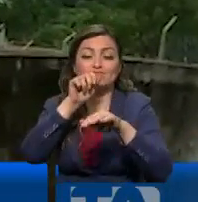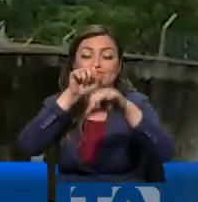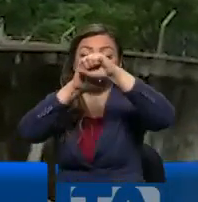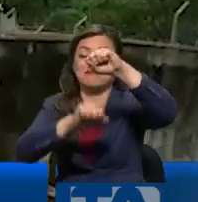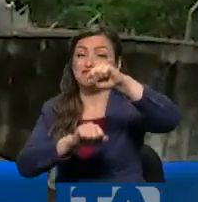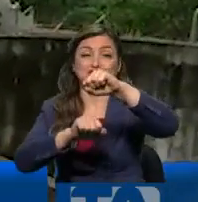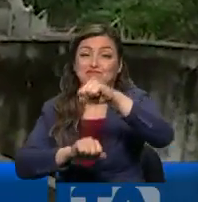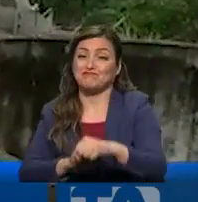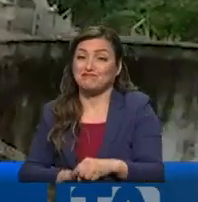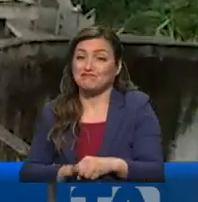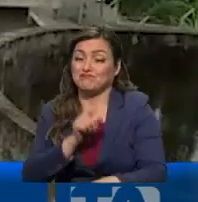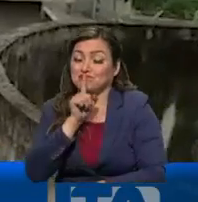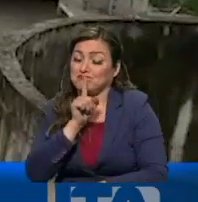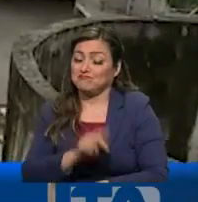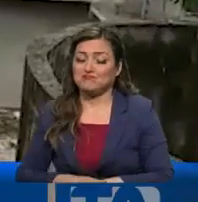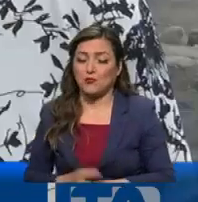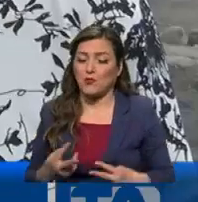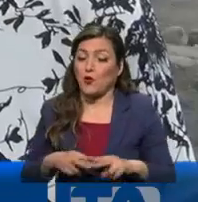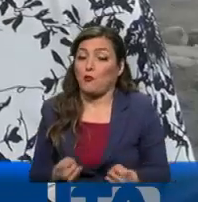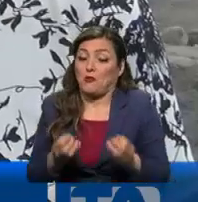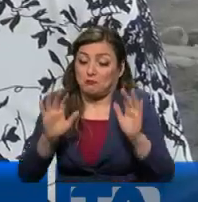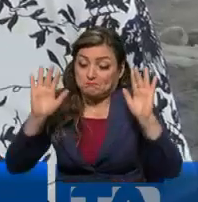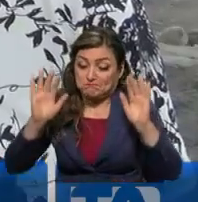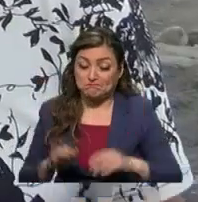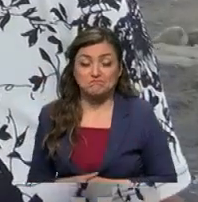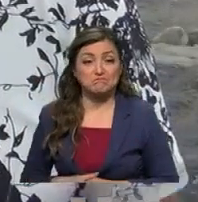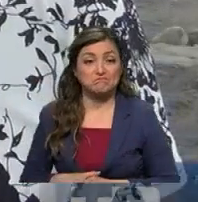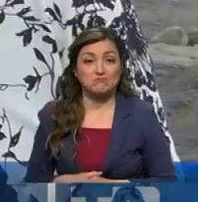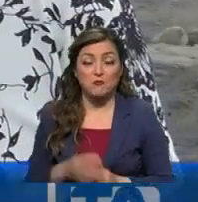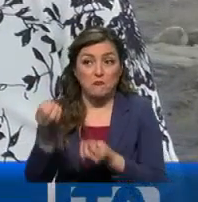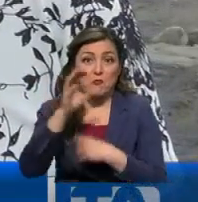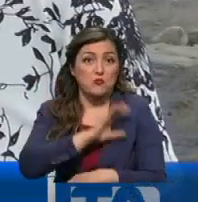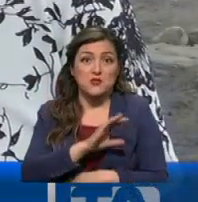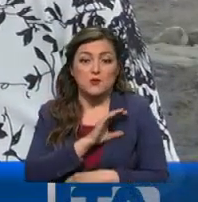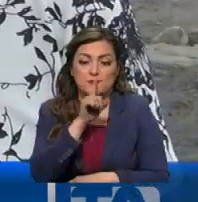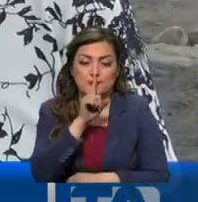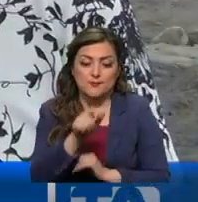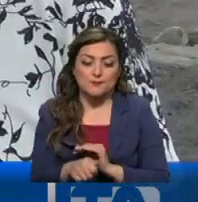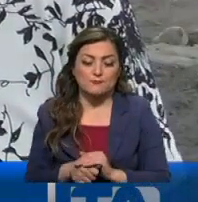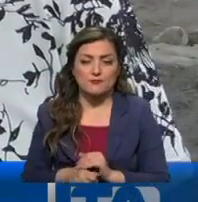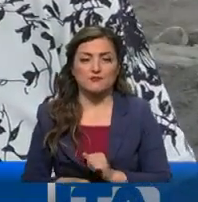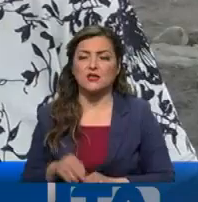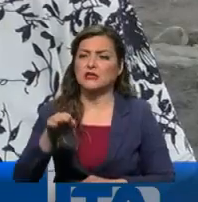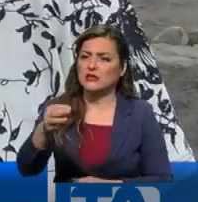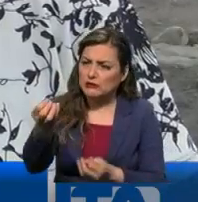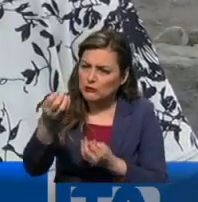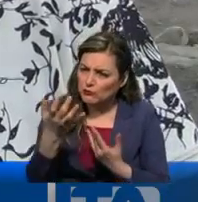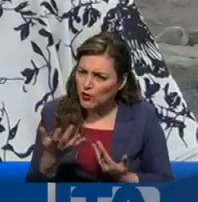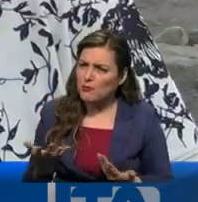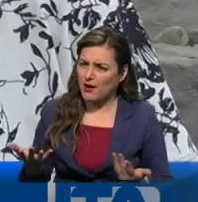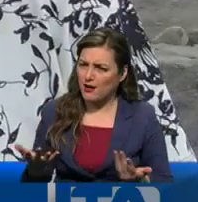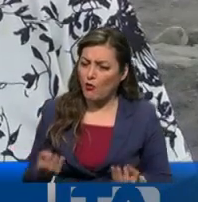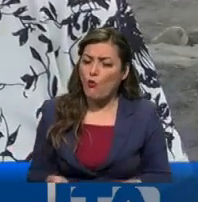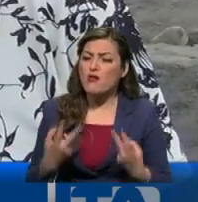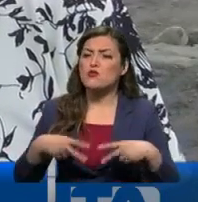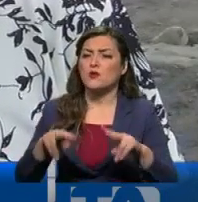no saben el monto exacto que esta tenía. No tenemos conocimiento porque al señor alcalde le hemos pedido que nos dé la información.